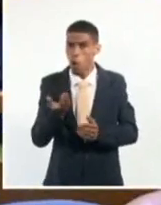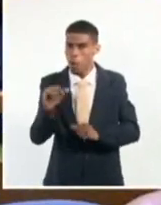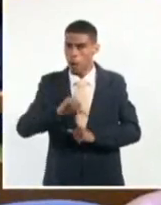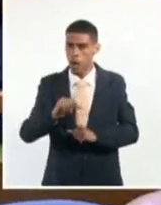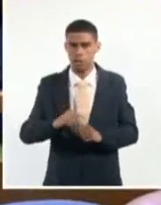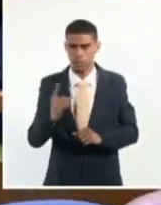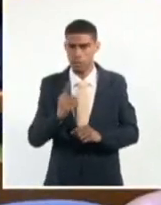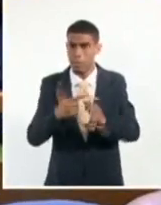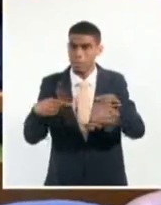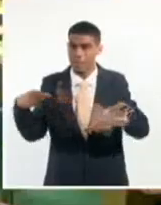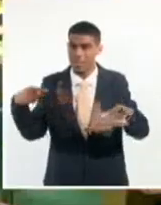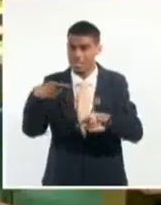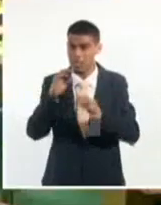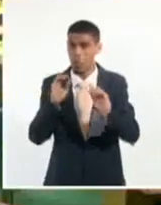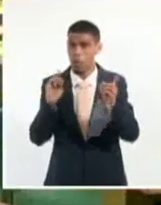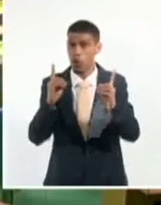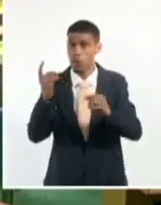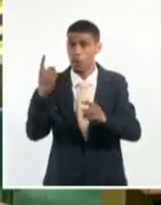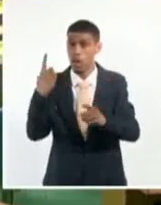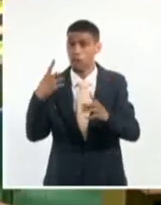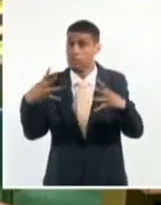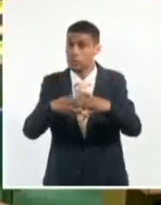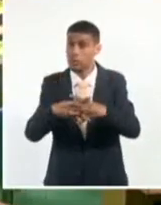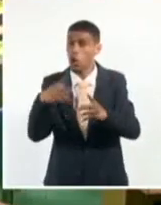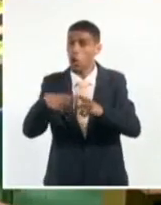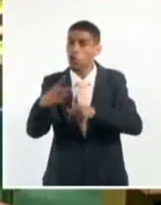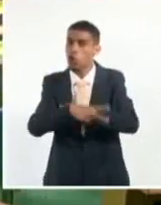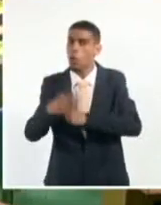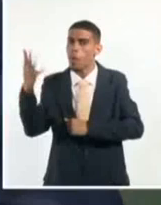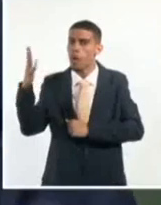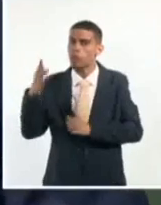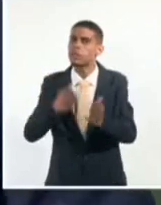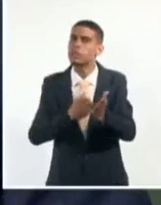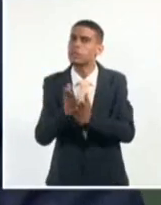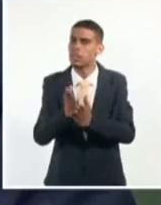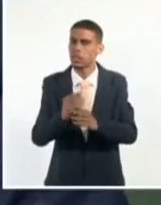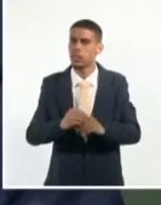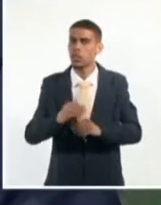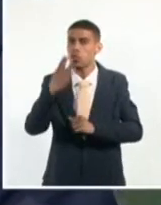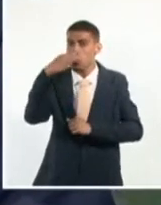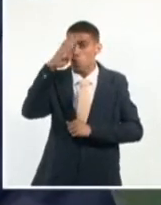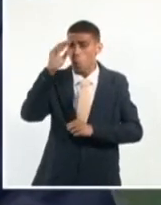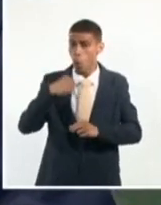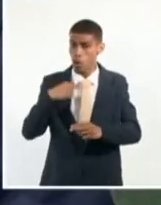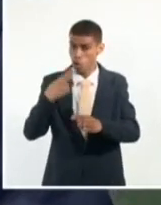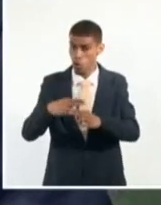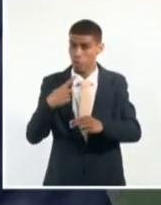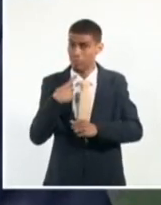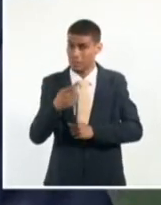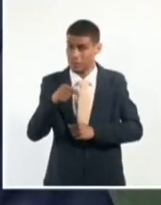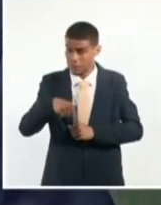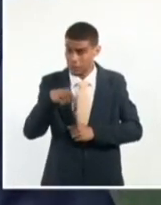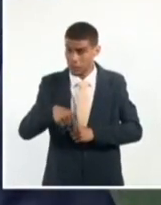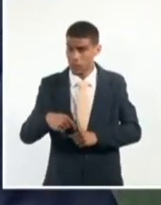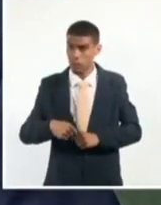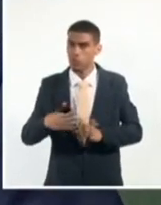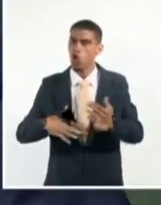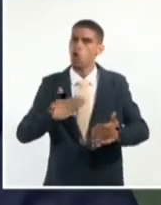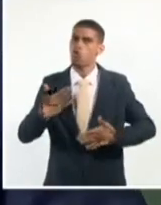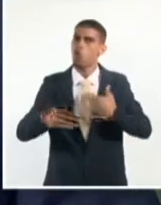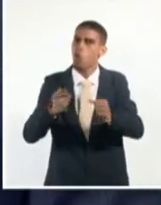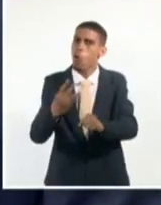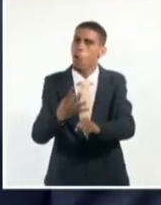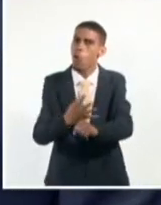Los principios de nuestra política exterior permanecerán inalterables. La Cuba, en nombre de la cual hablo hoy, es orgullosa